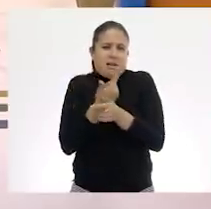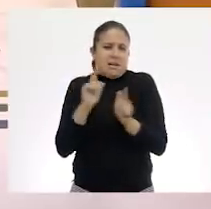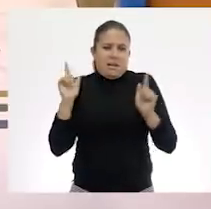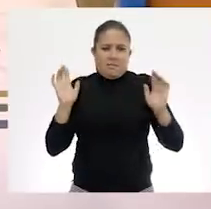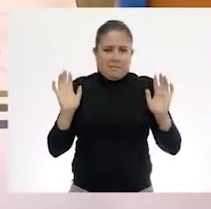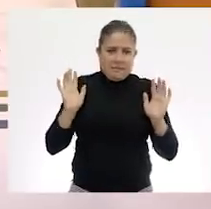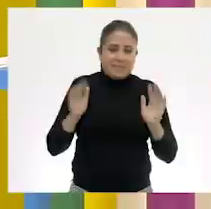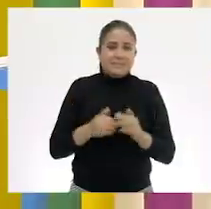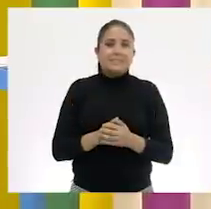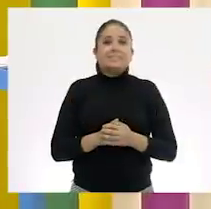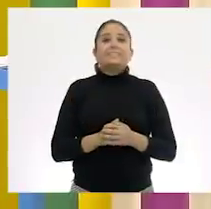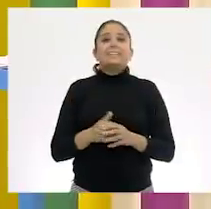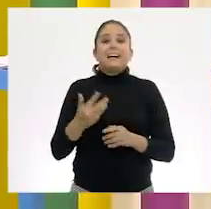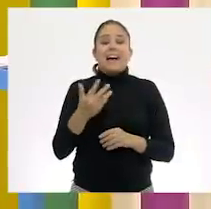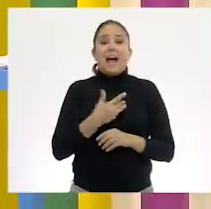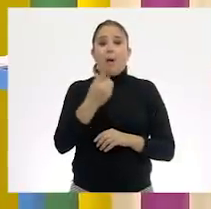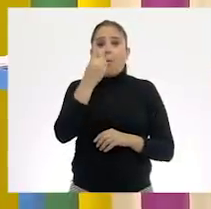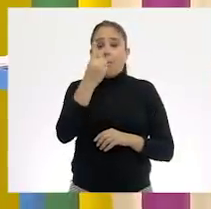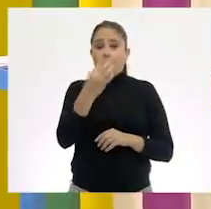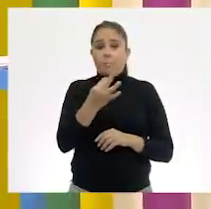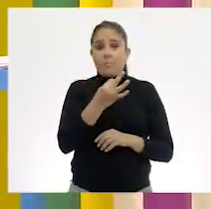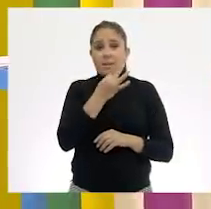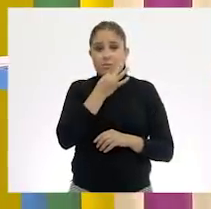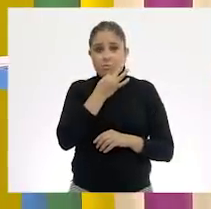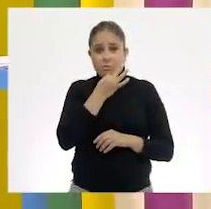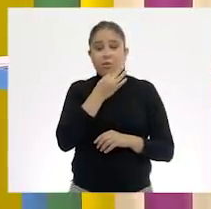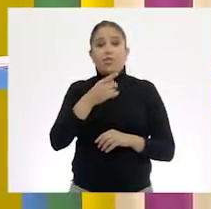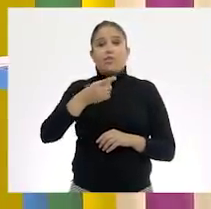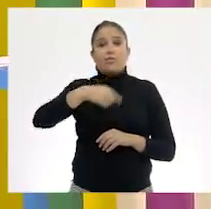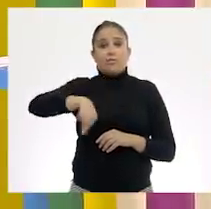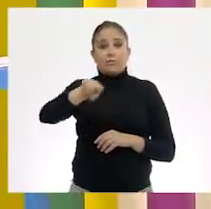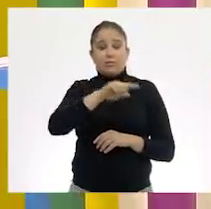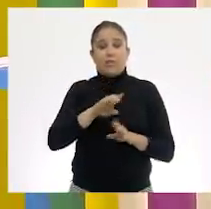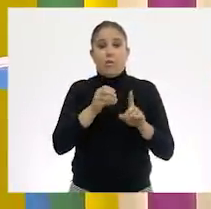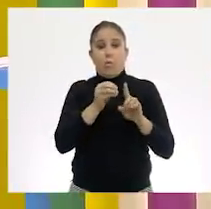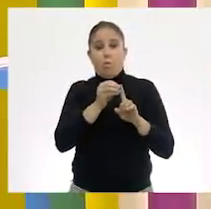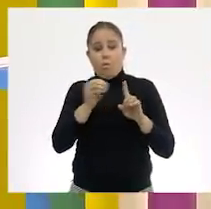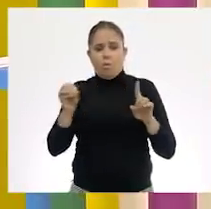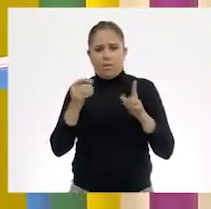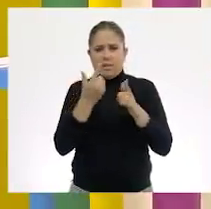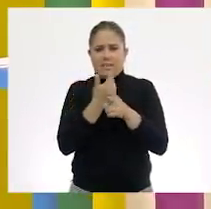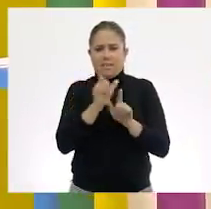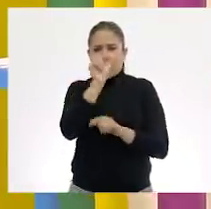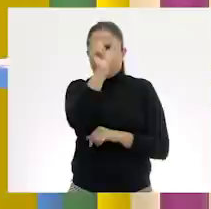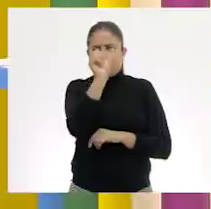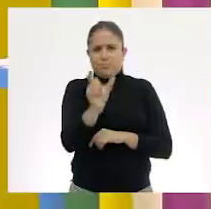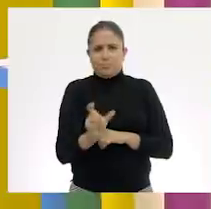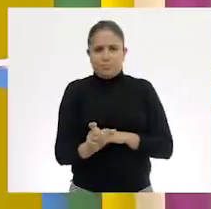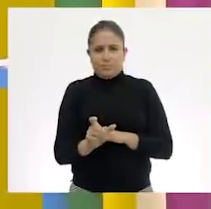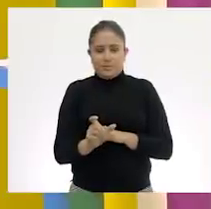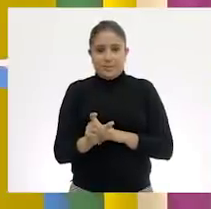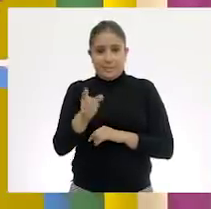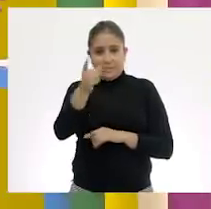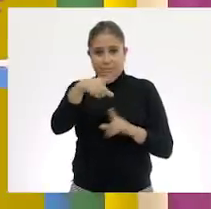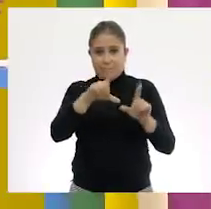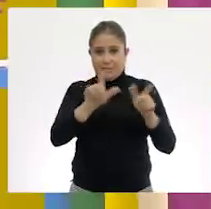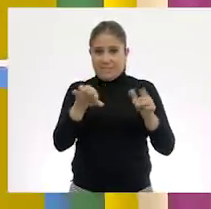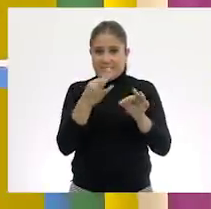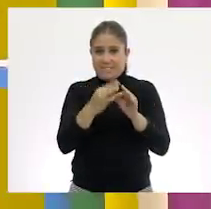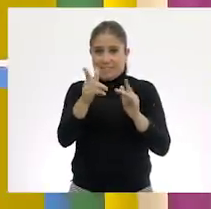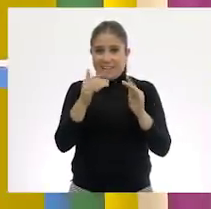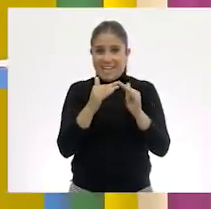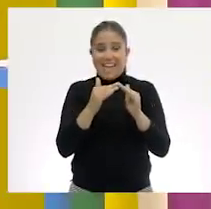Entonces, tenemos un minuto y nosotros le vamos a dar el orden que queramos. Muy bien. ¿Ya están listas y listos en